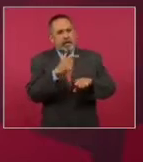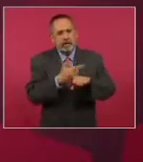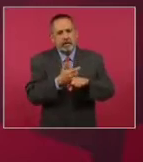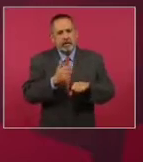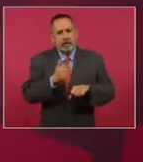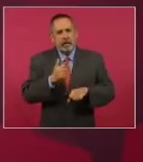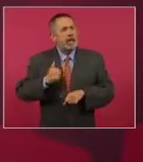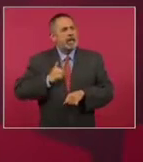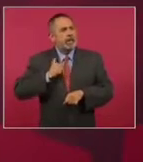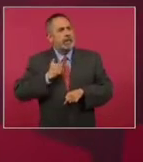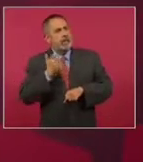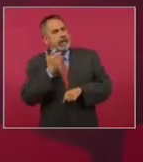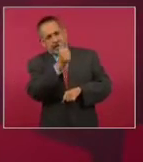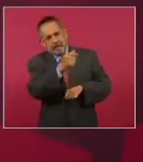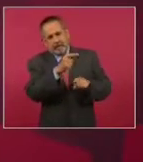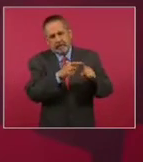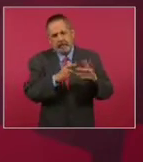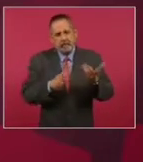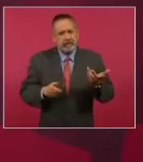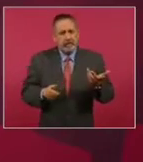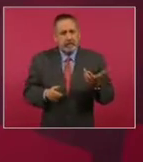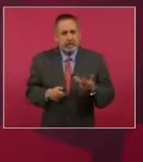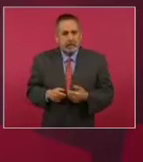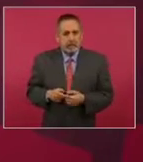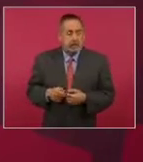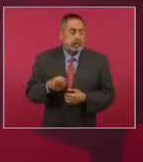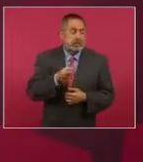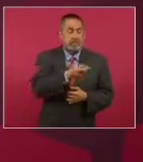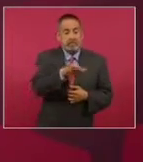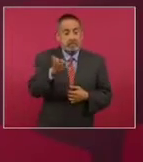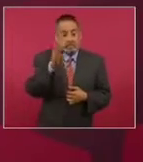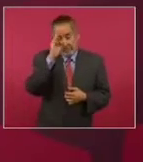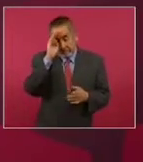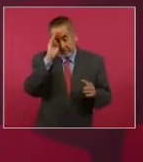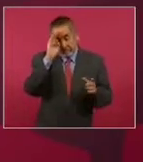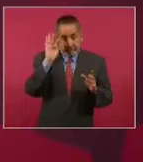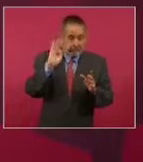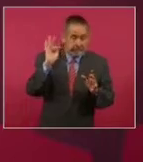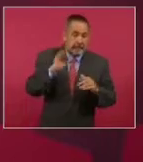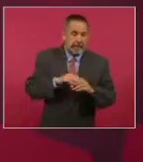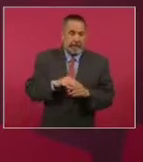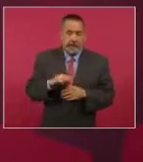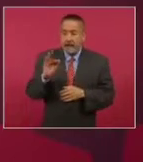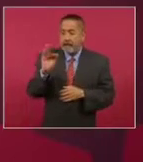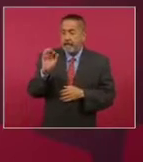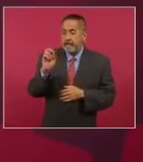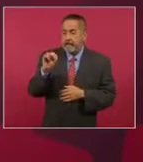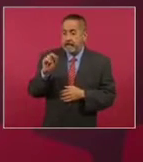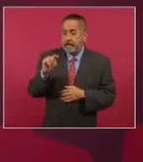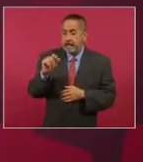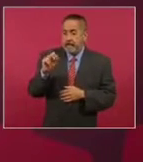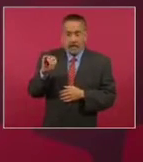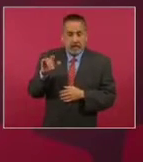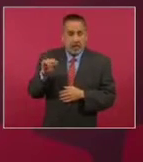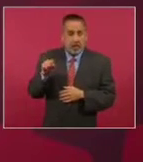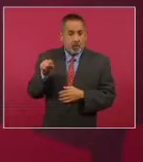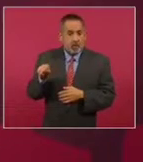Porque se supone de que el fentanilo